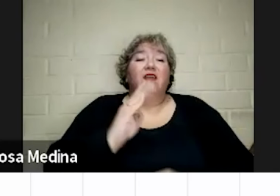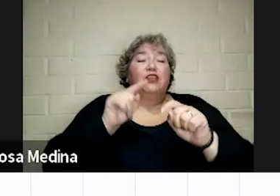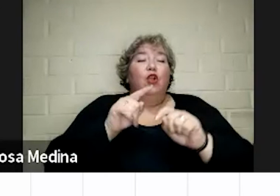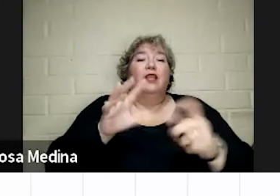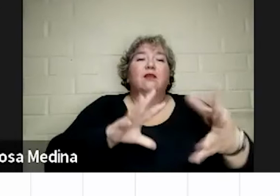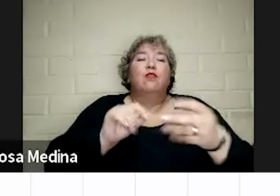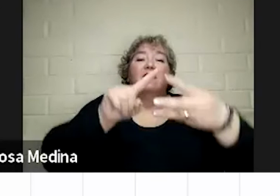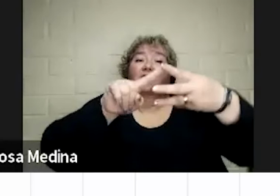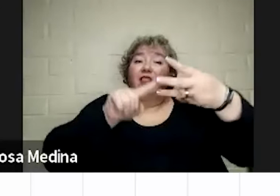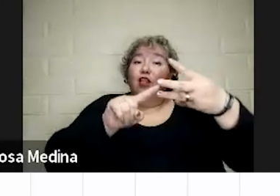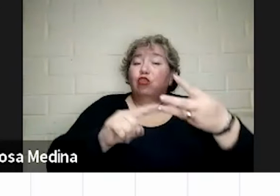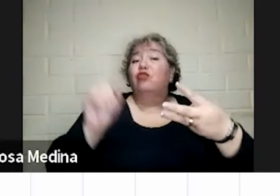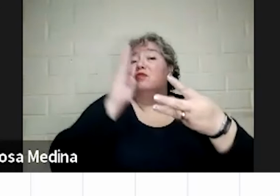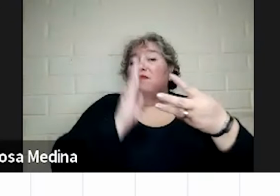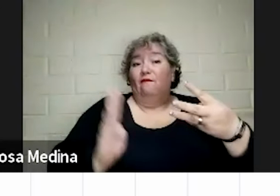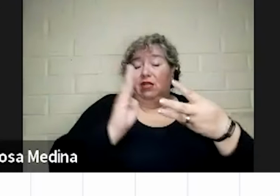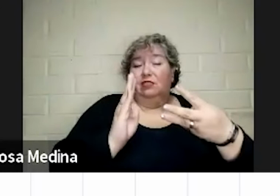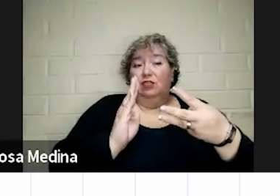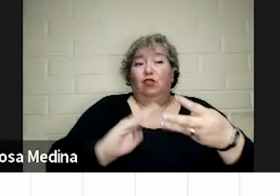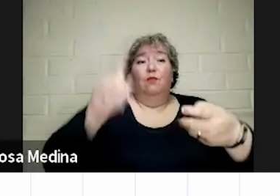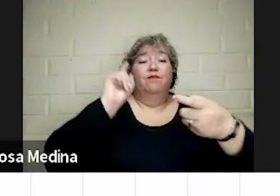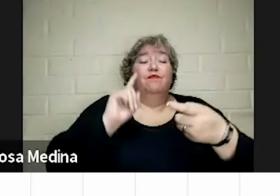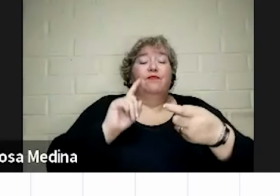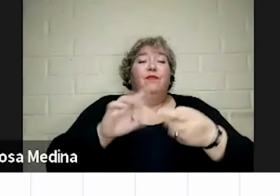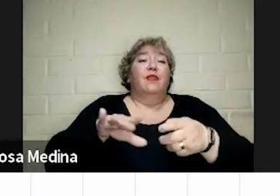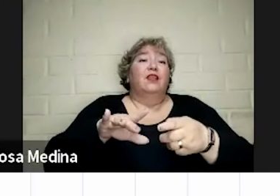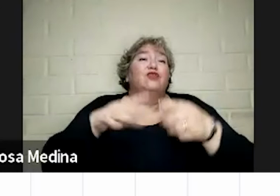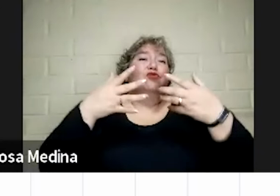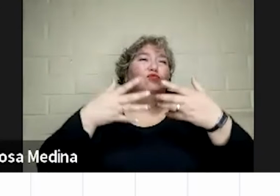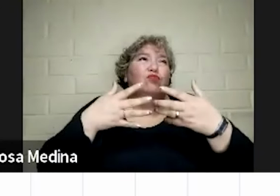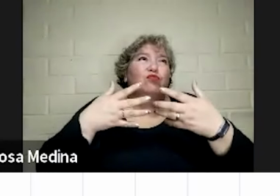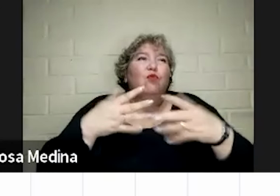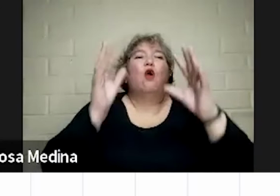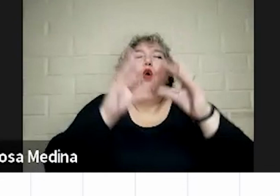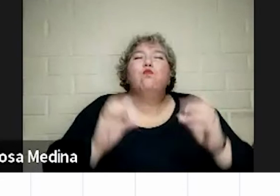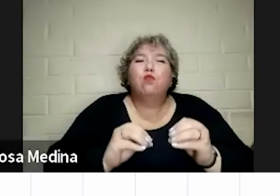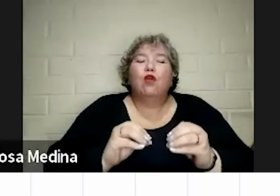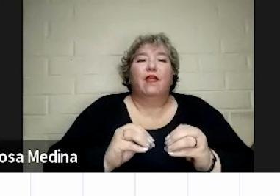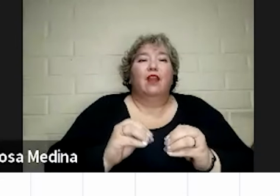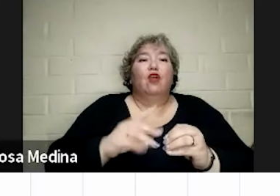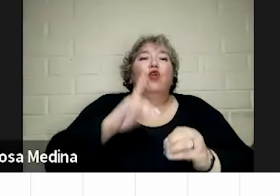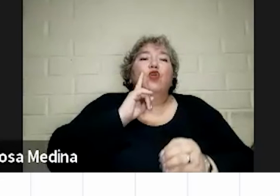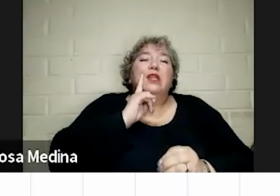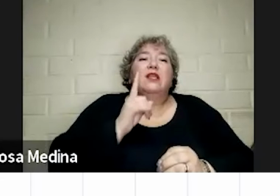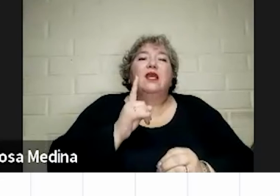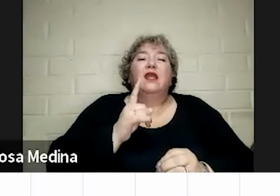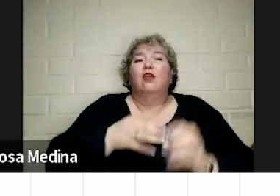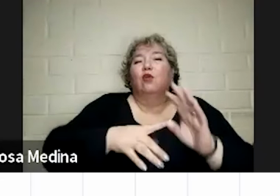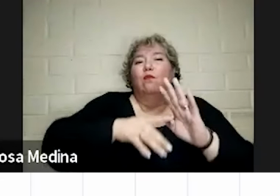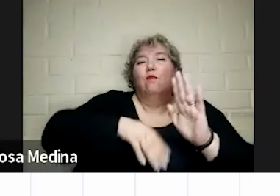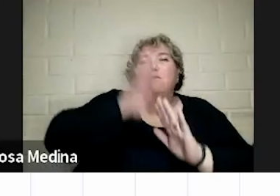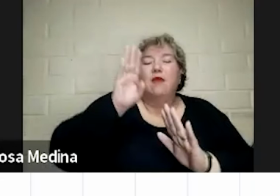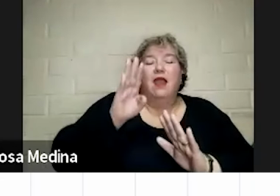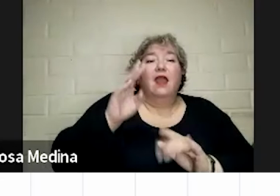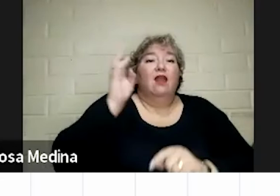elementos básicos de funciones ejecutivas, ya que es el modelo que se basa en los estudios de Adele Diamond, que es una de las personas que más ha